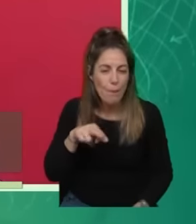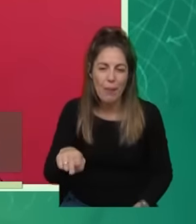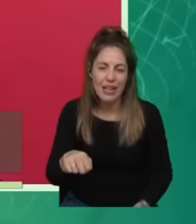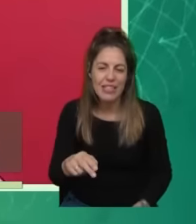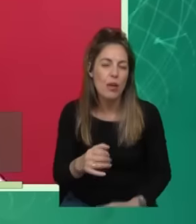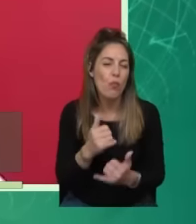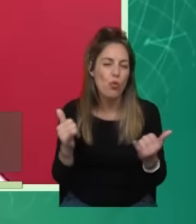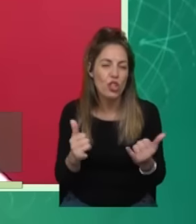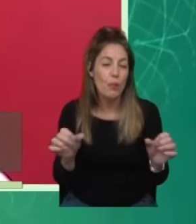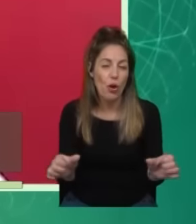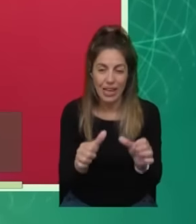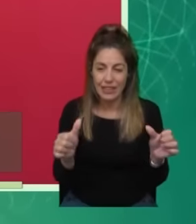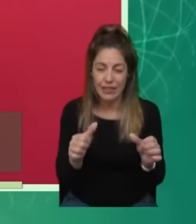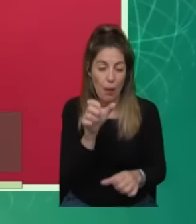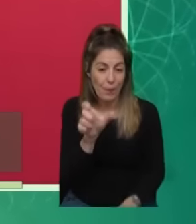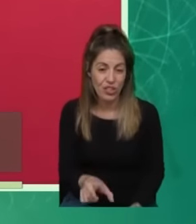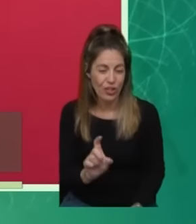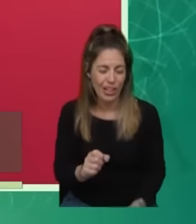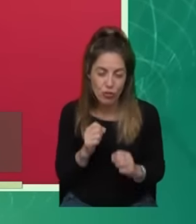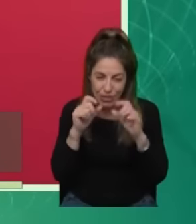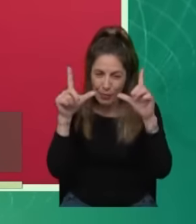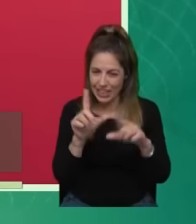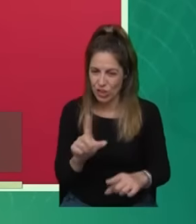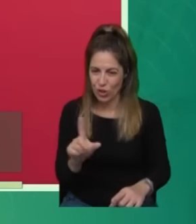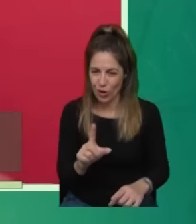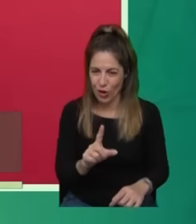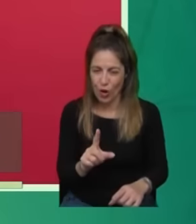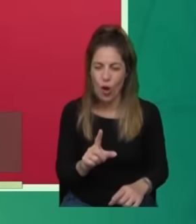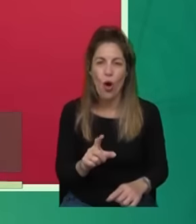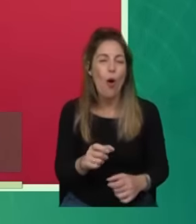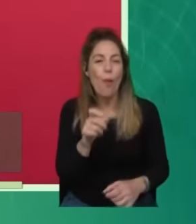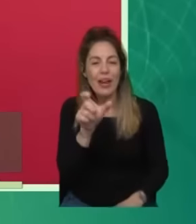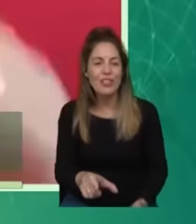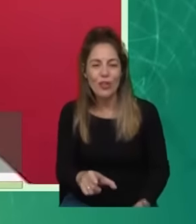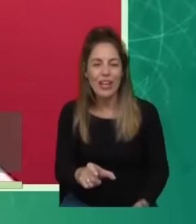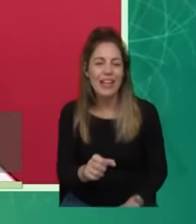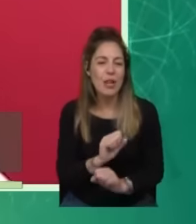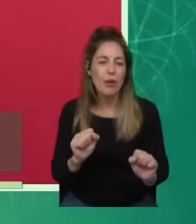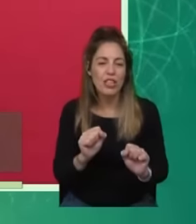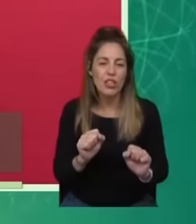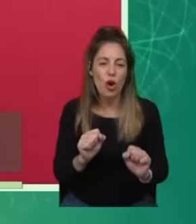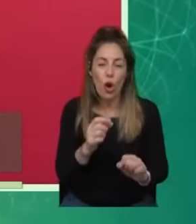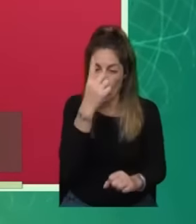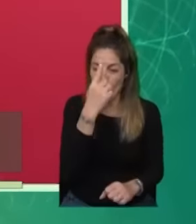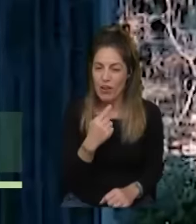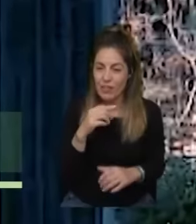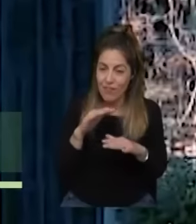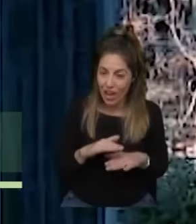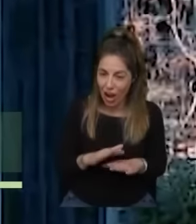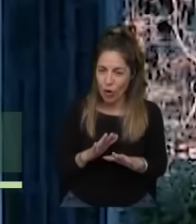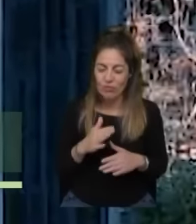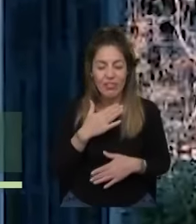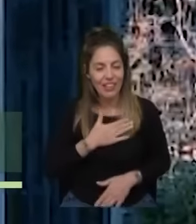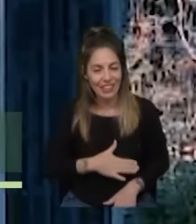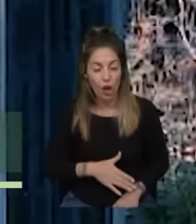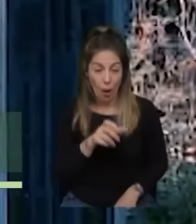mucho tiempo en actividad son personas que no llaman la atención o son personas que se han podido mantener con un perfil bajo.